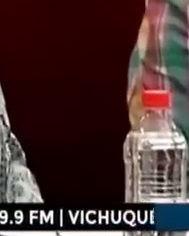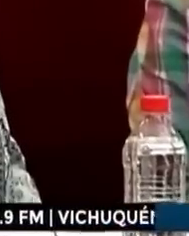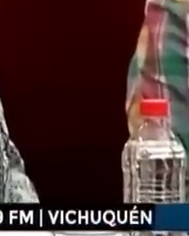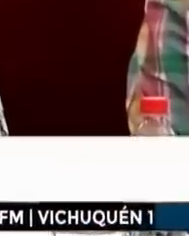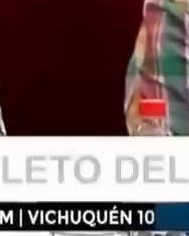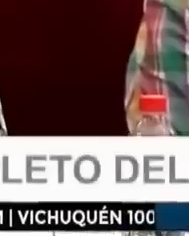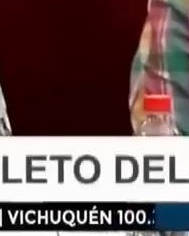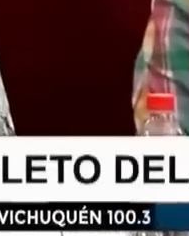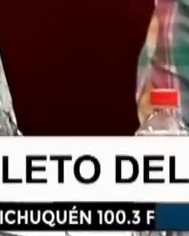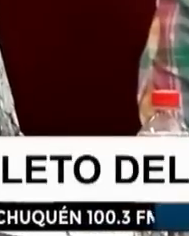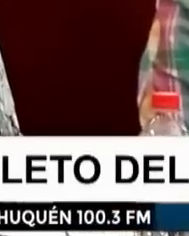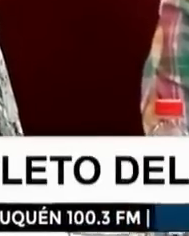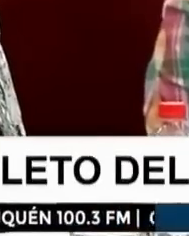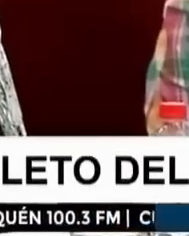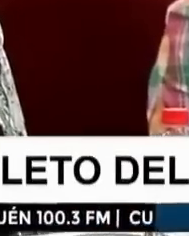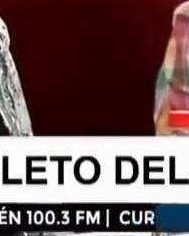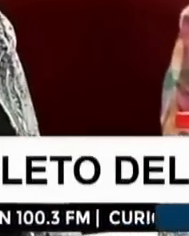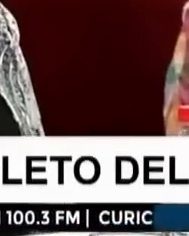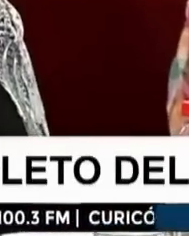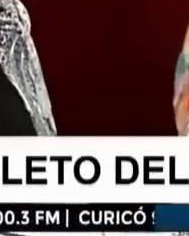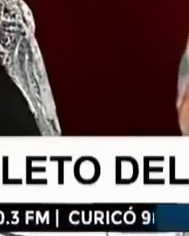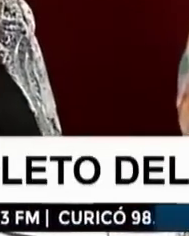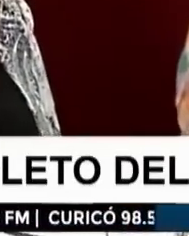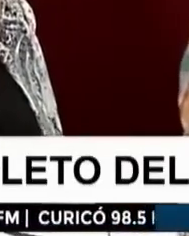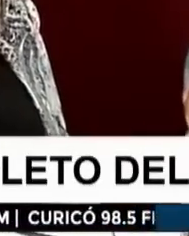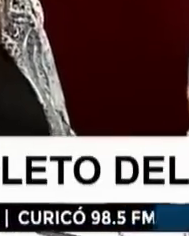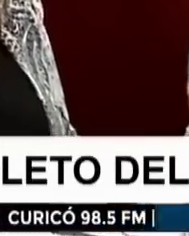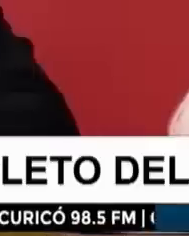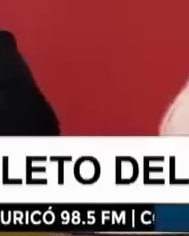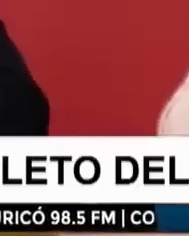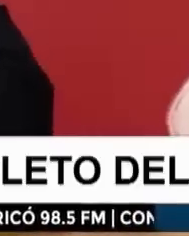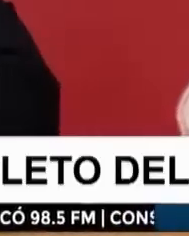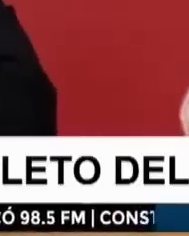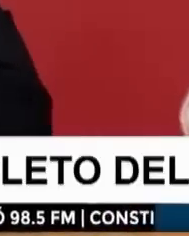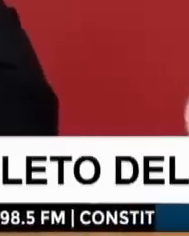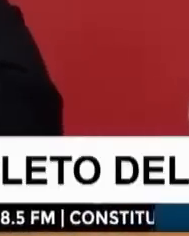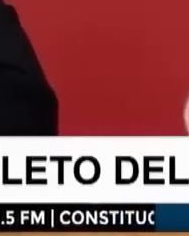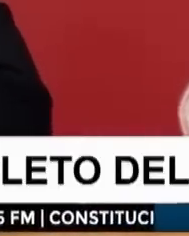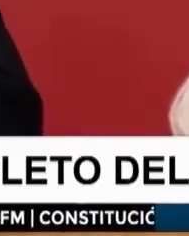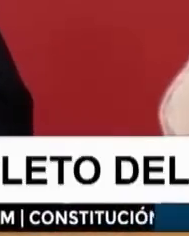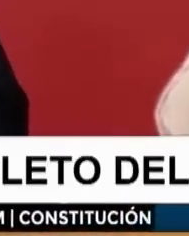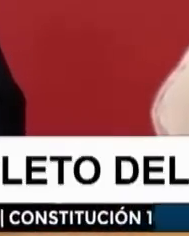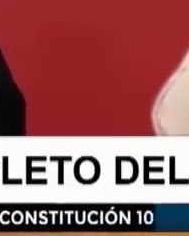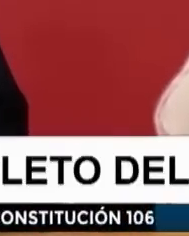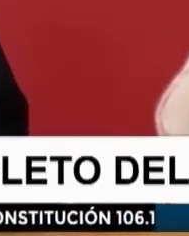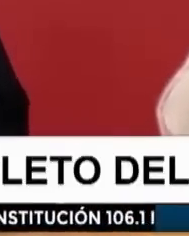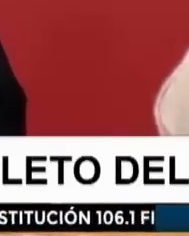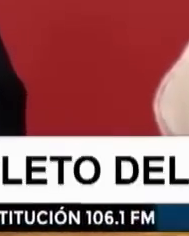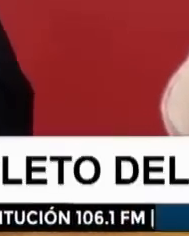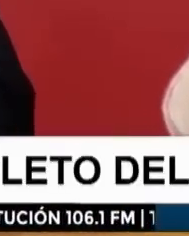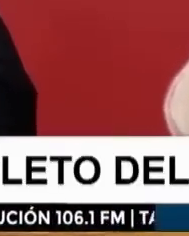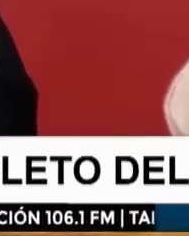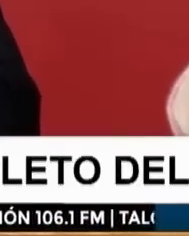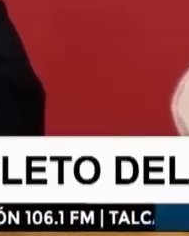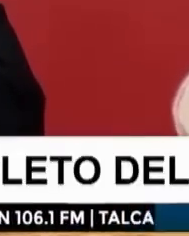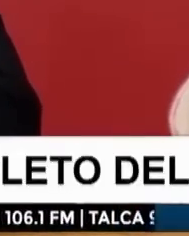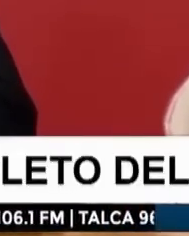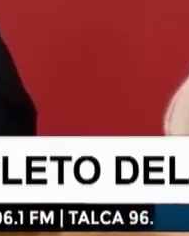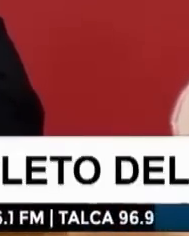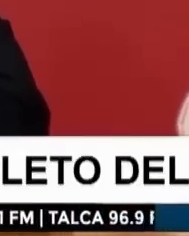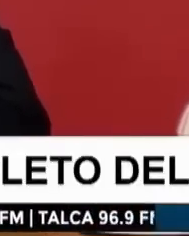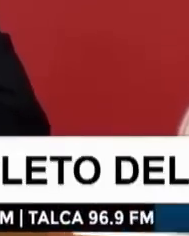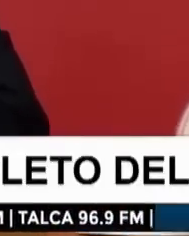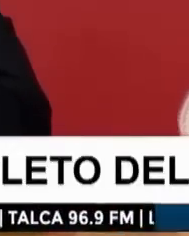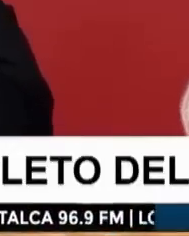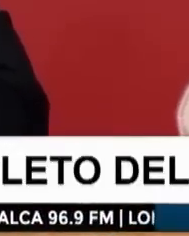alta inflación, una situación de incendios que parece no tener un plazo final, problemas de seguridad,